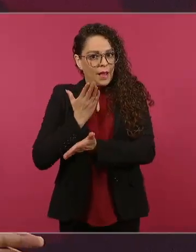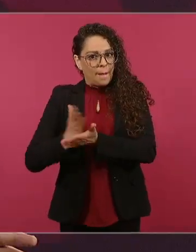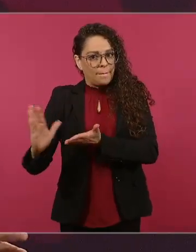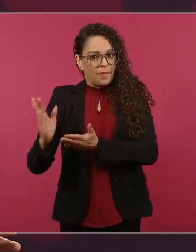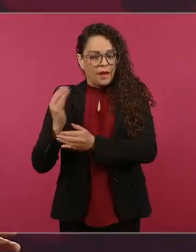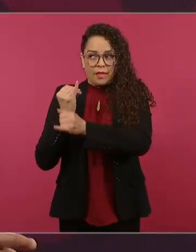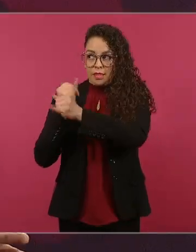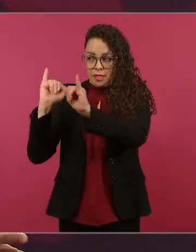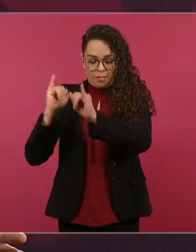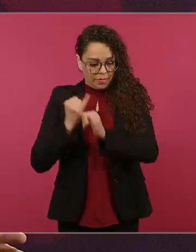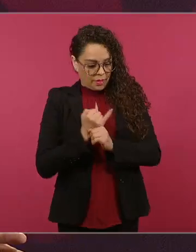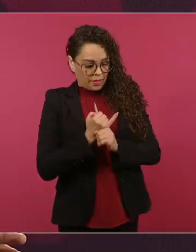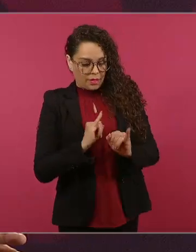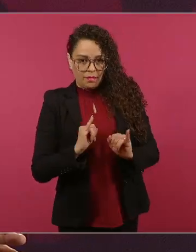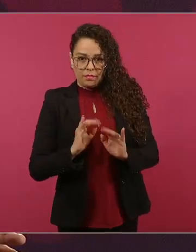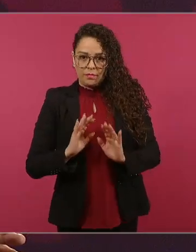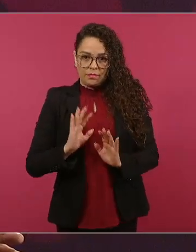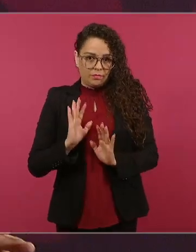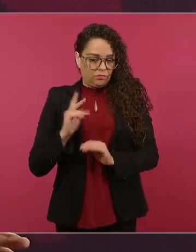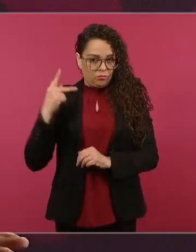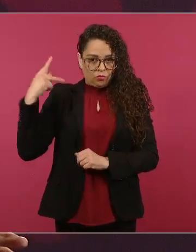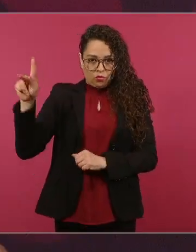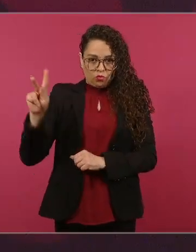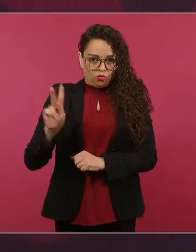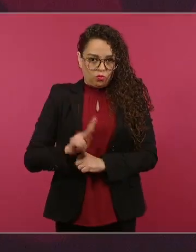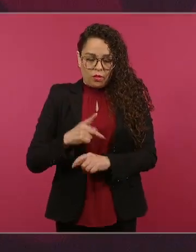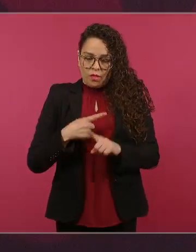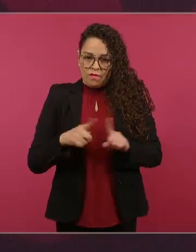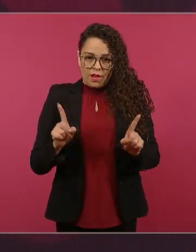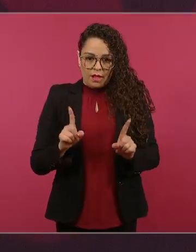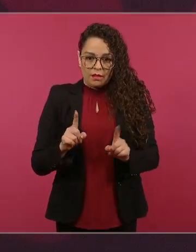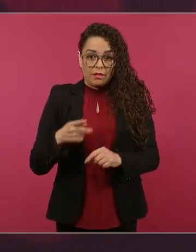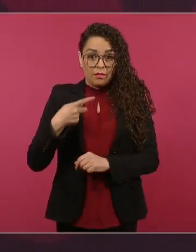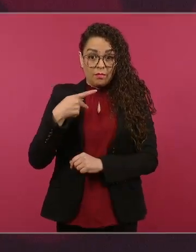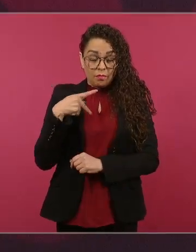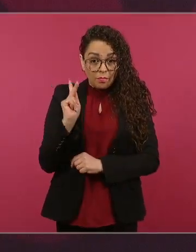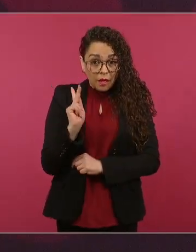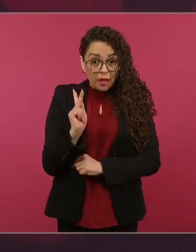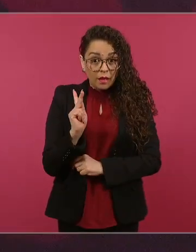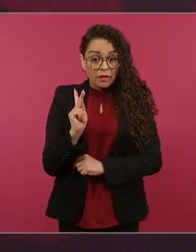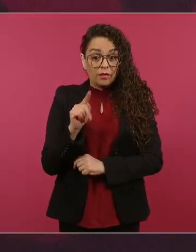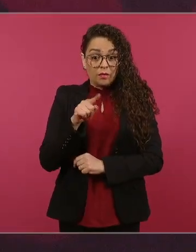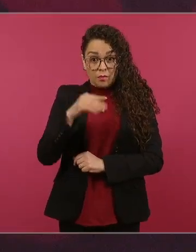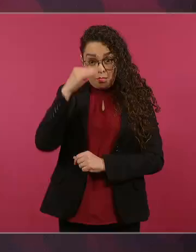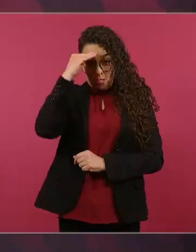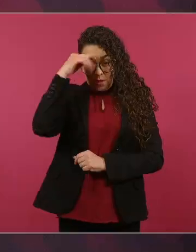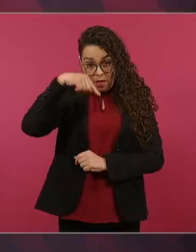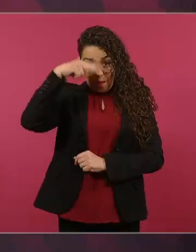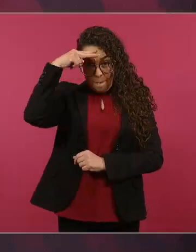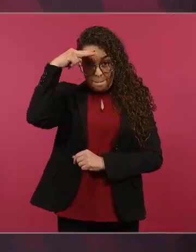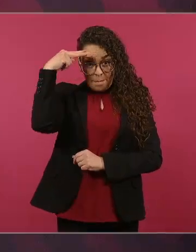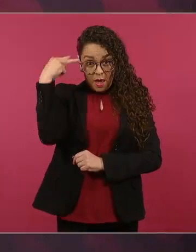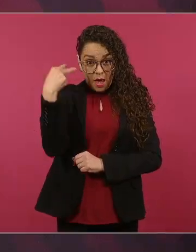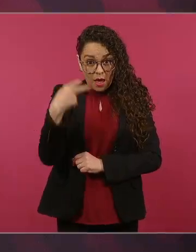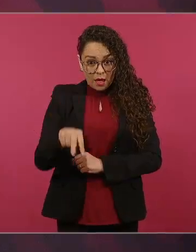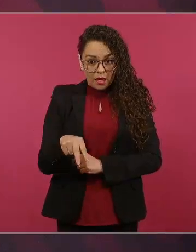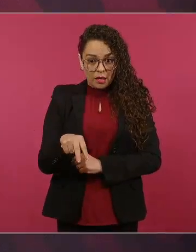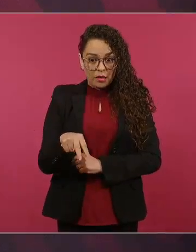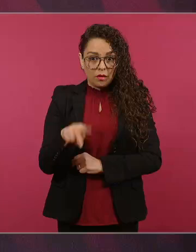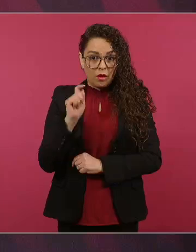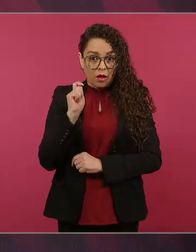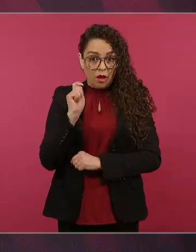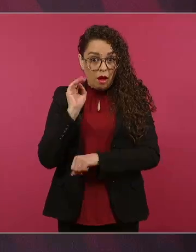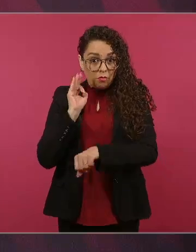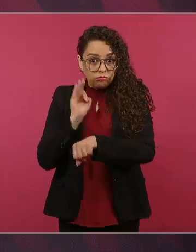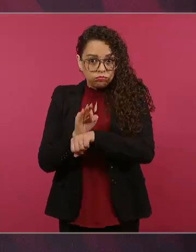México no puede ser nunca un protectorado, una colonia